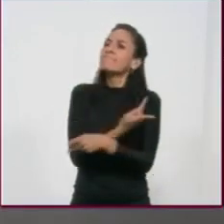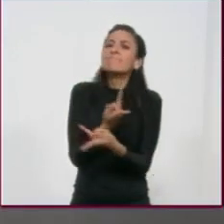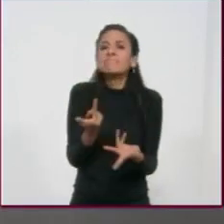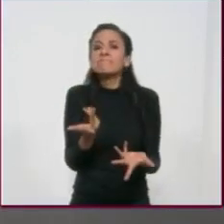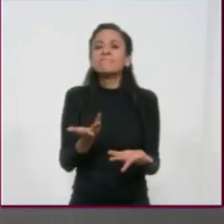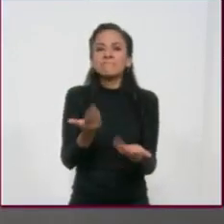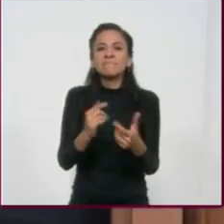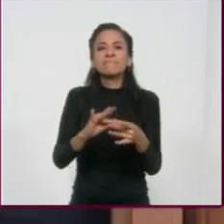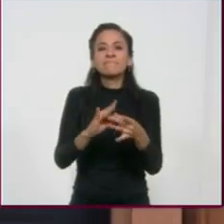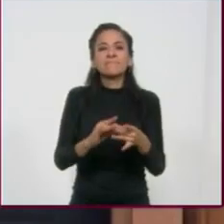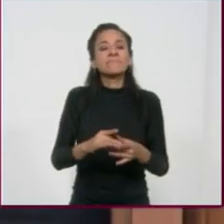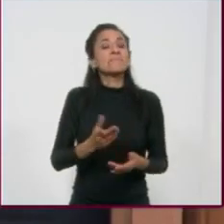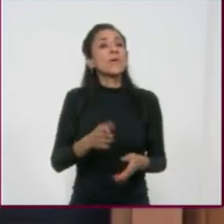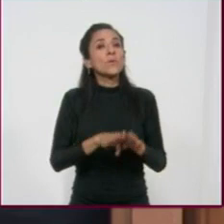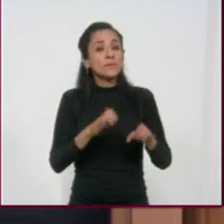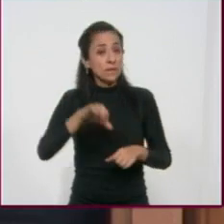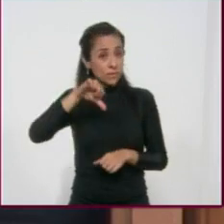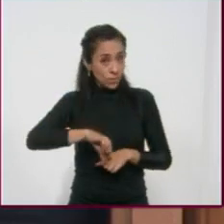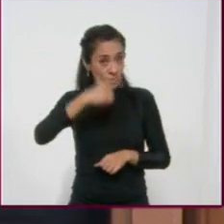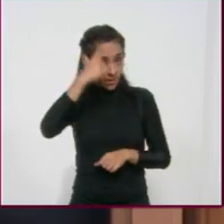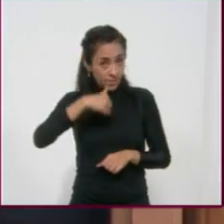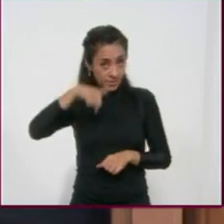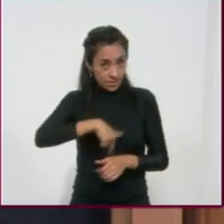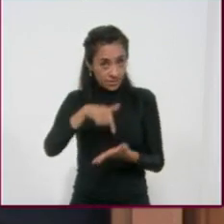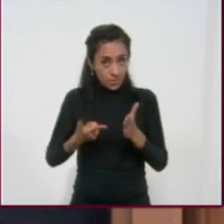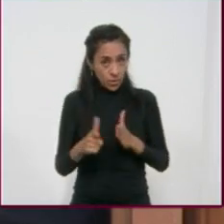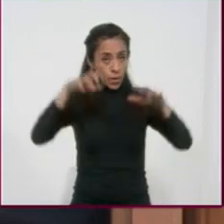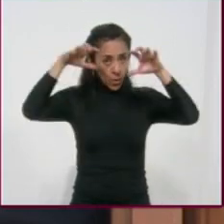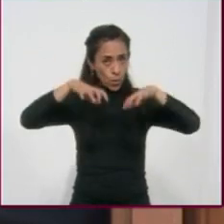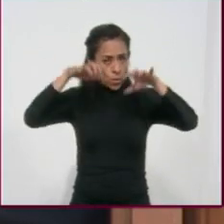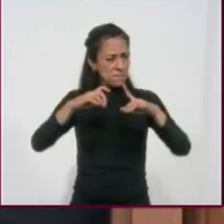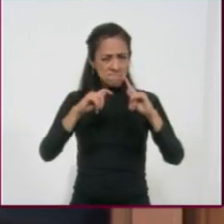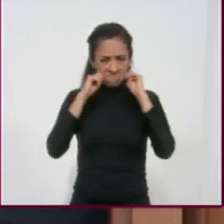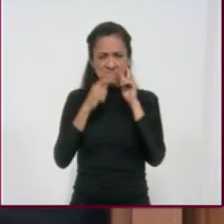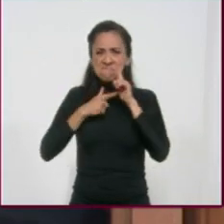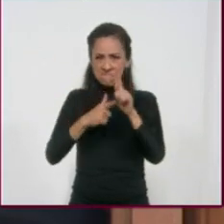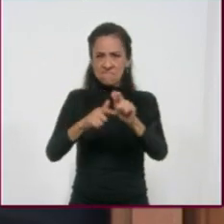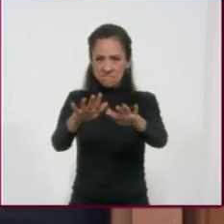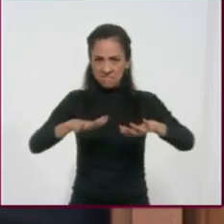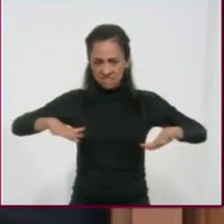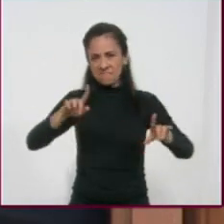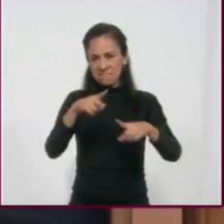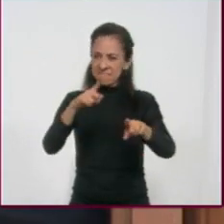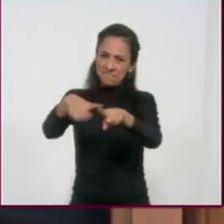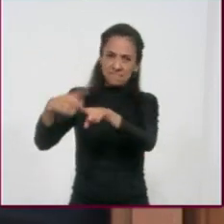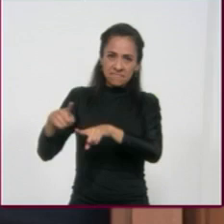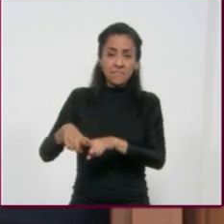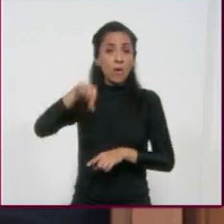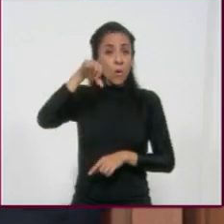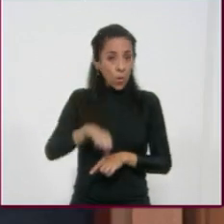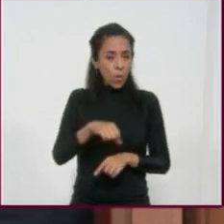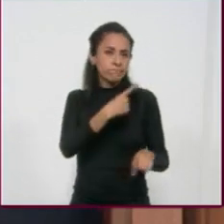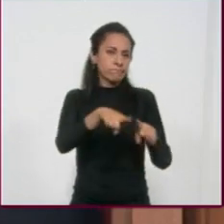estás, Adriana? Esta noche llueve en Guanajuato y aún así el espectáculo sigue. Tenemos un recuento con las actividades más importantes de